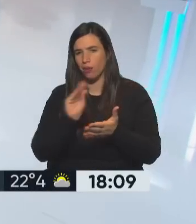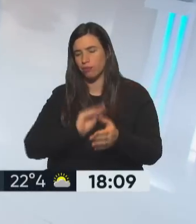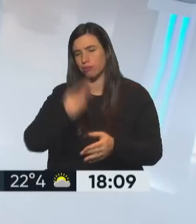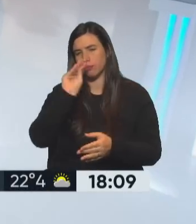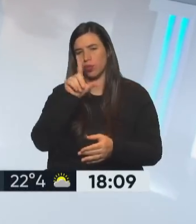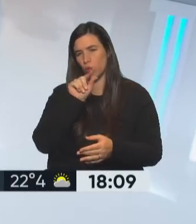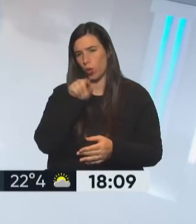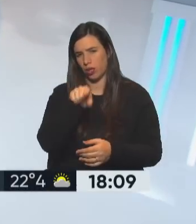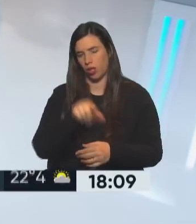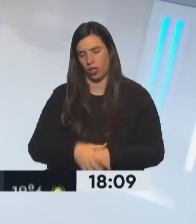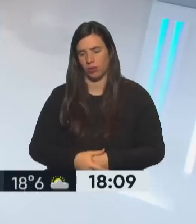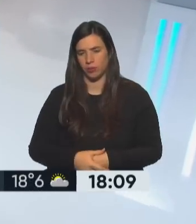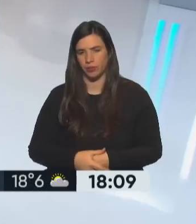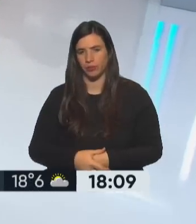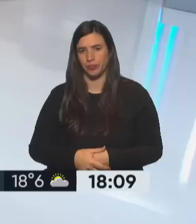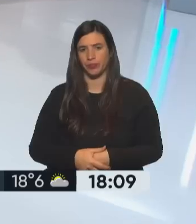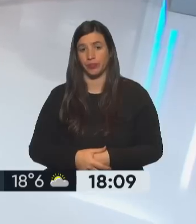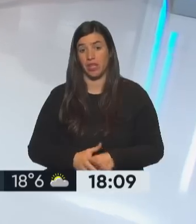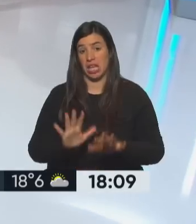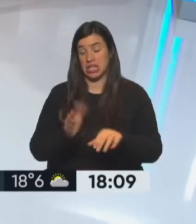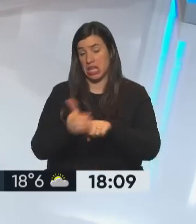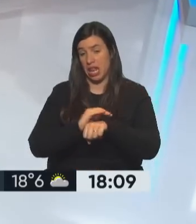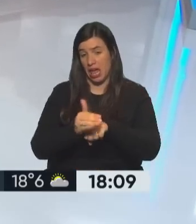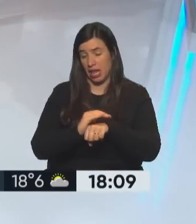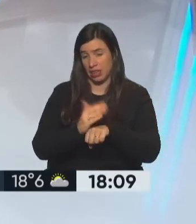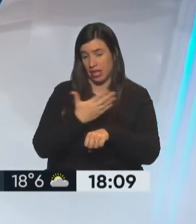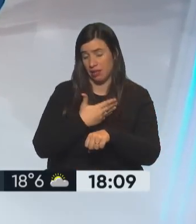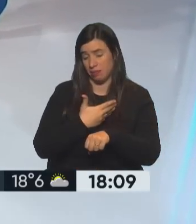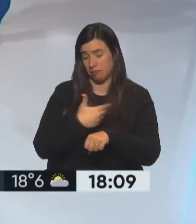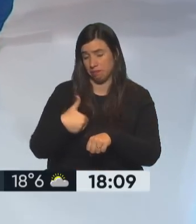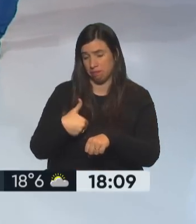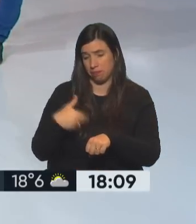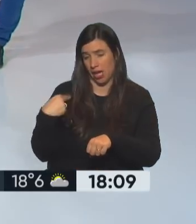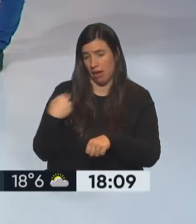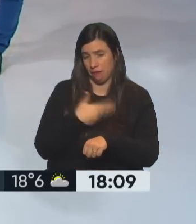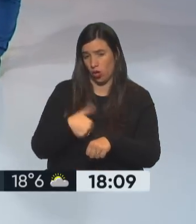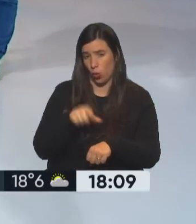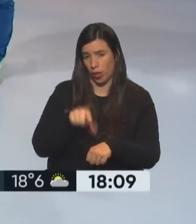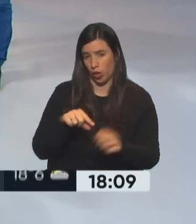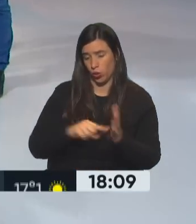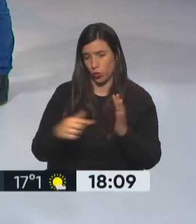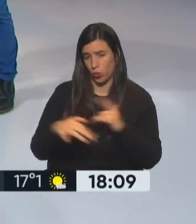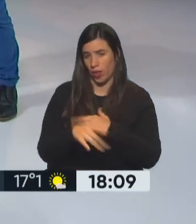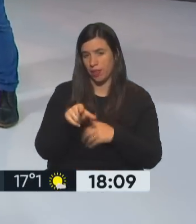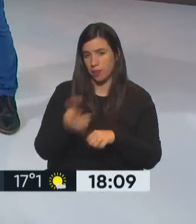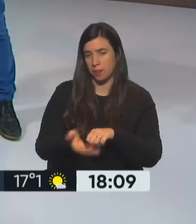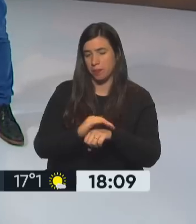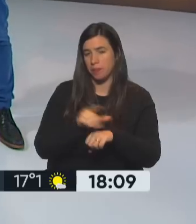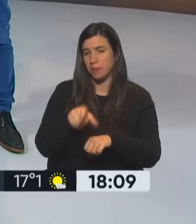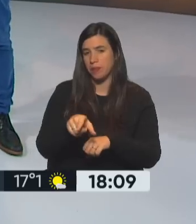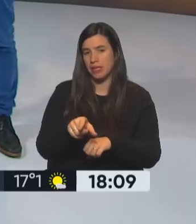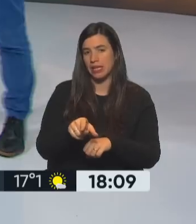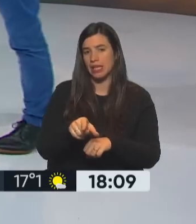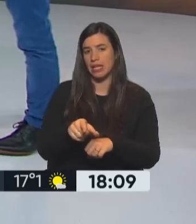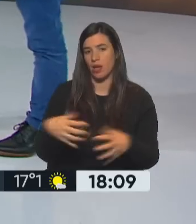Y entre otros, el jefe de gobierno de la Ciudad de Buenos Aires, Horacio Rodríguez Larreta, que también está encabezando cierto espacio